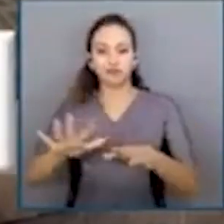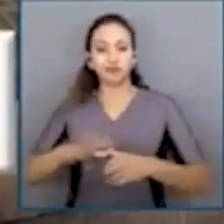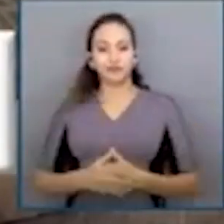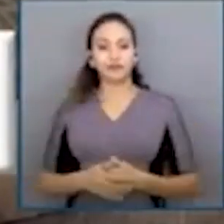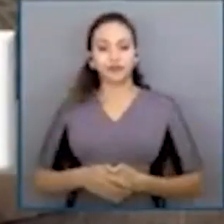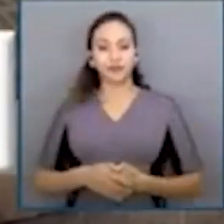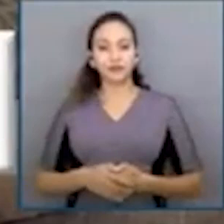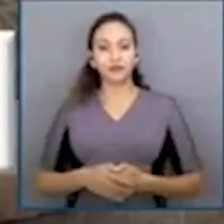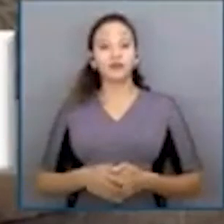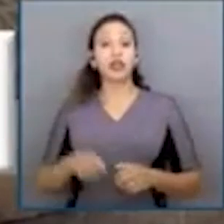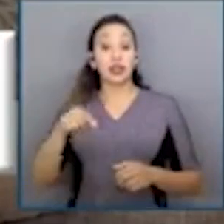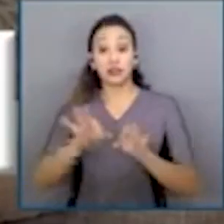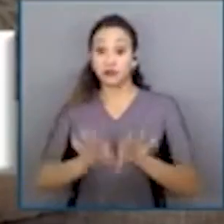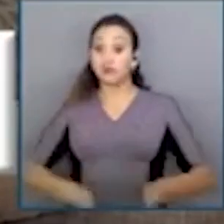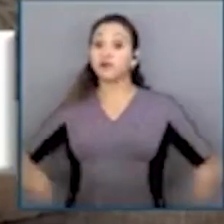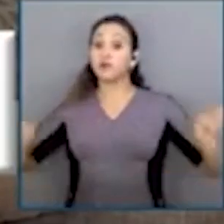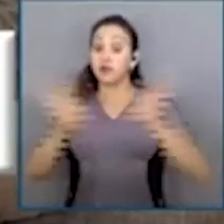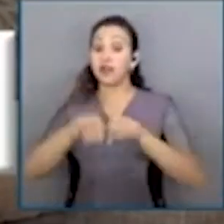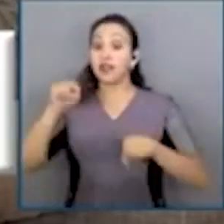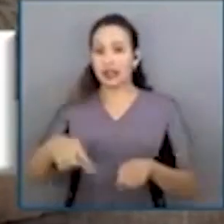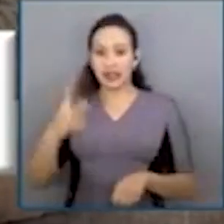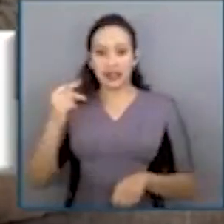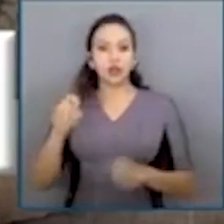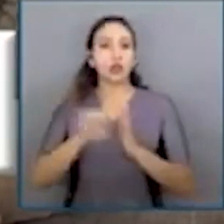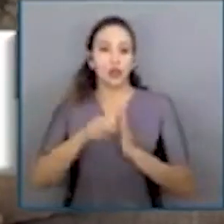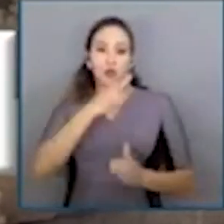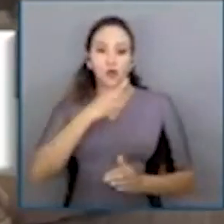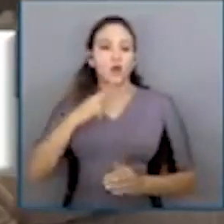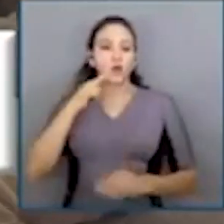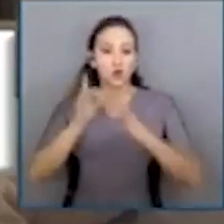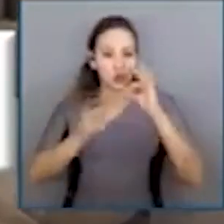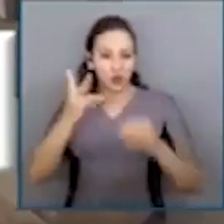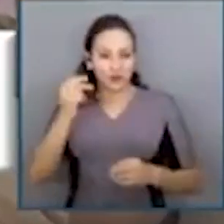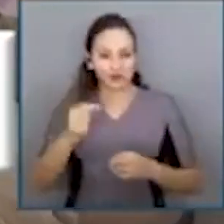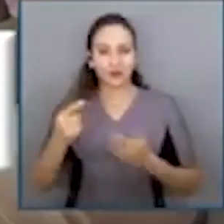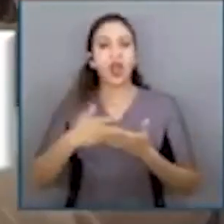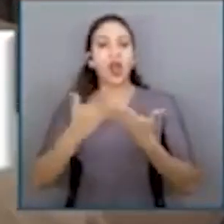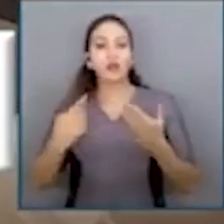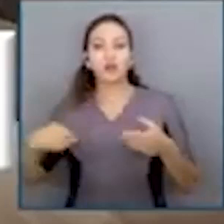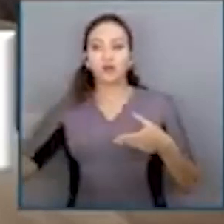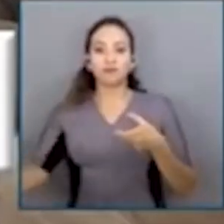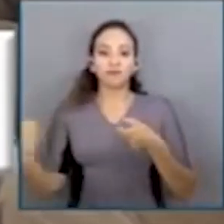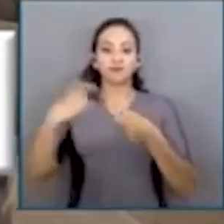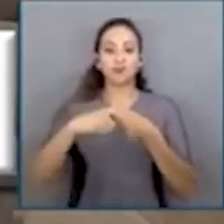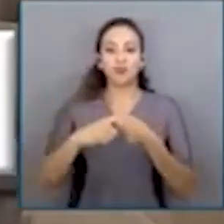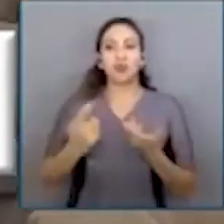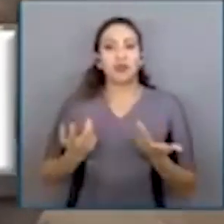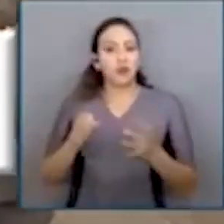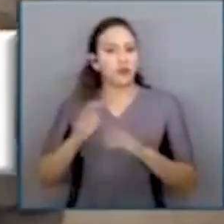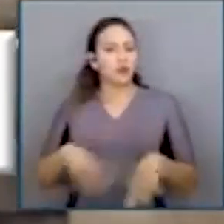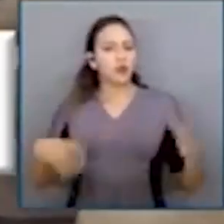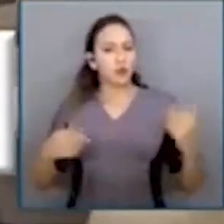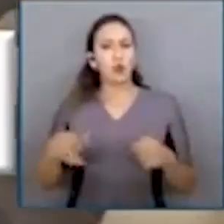justicia TV se integre a tal para nuestra Unión porque es una de las televisoras más